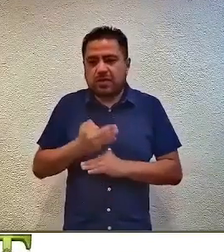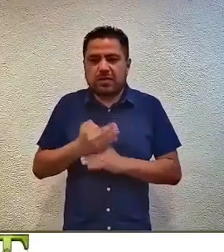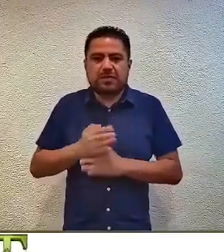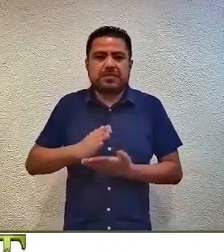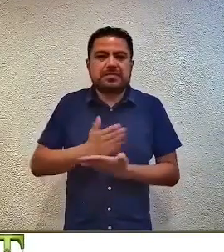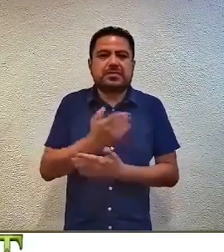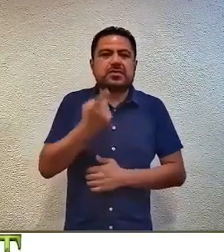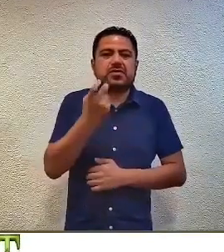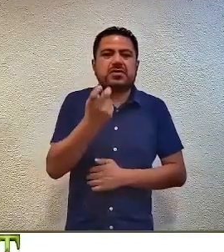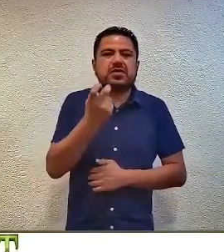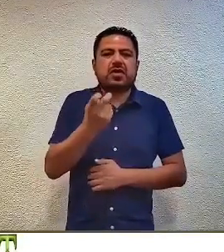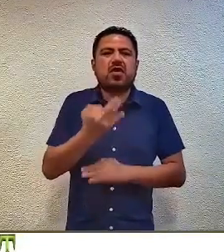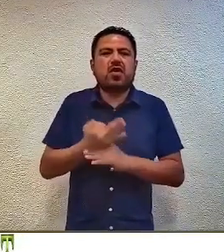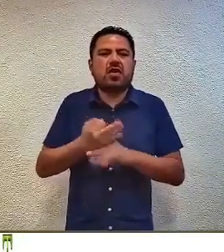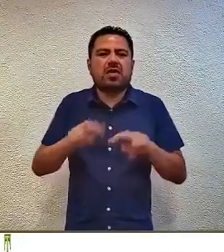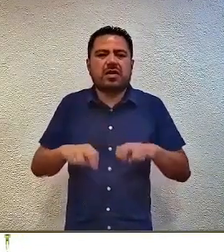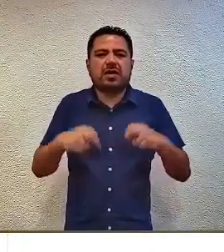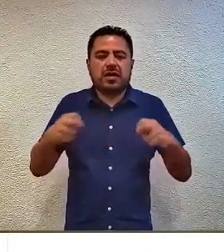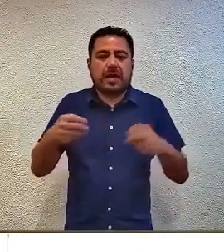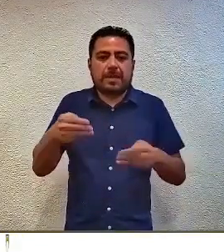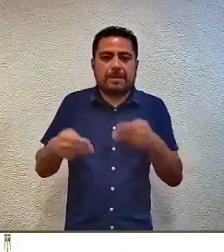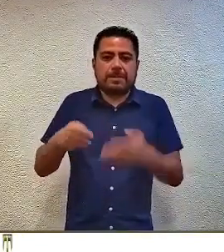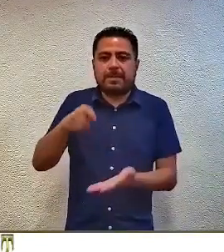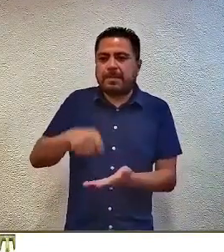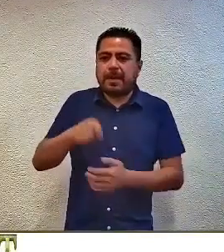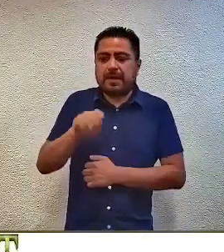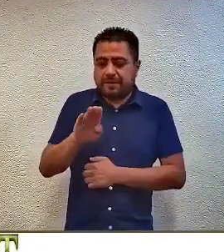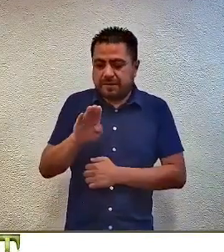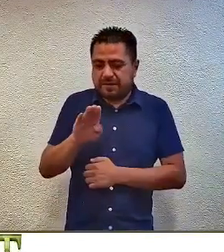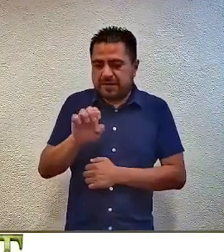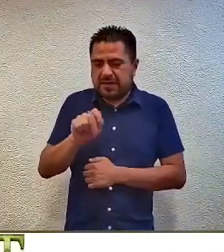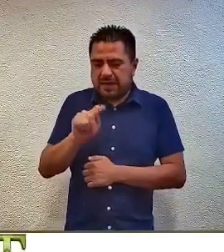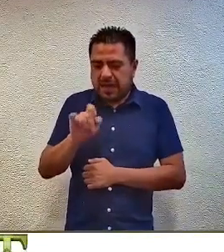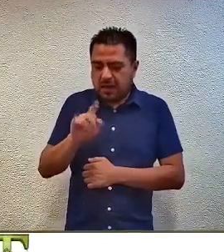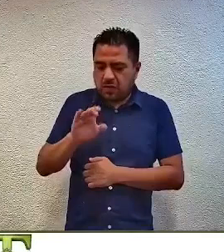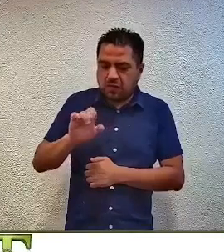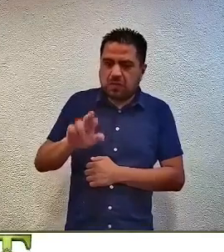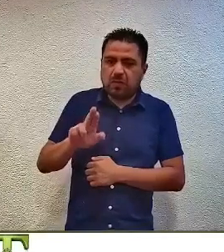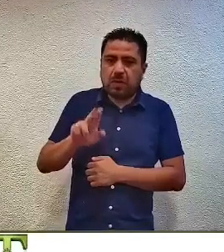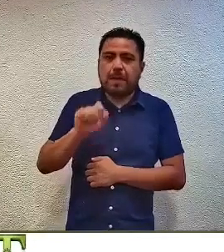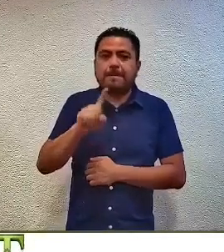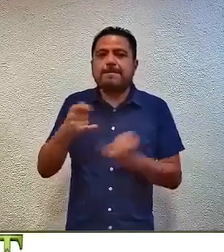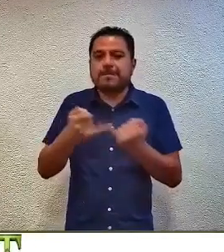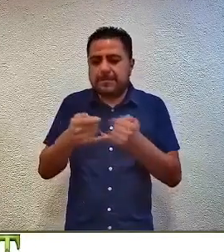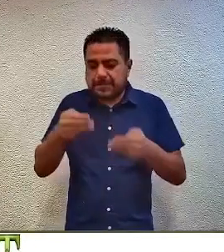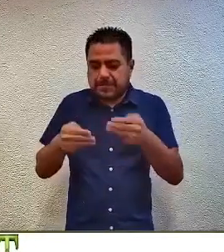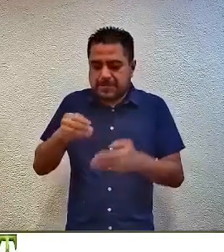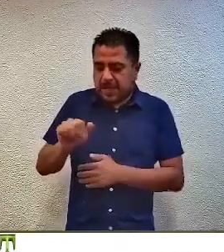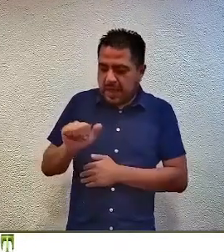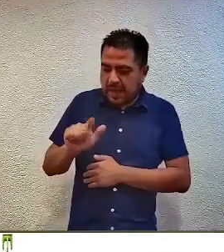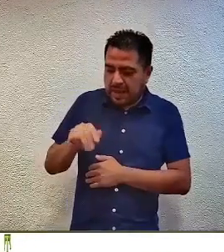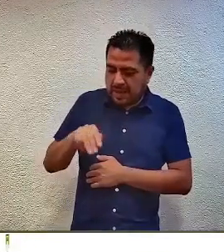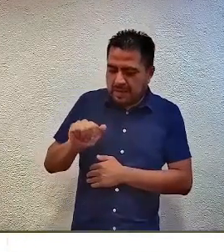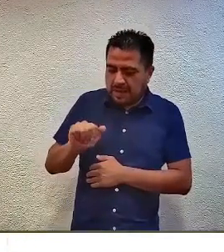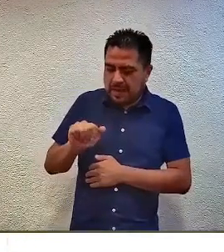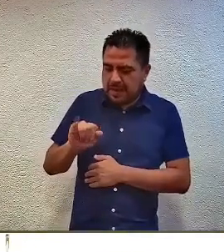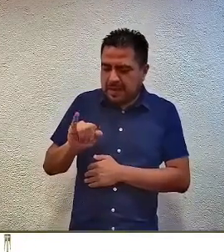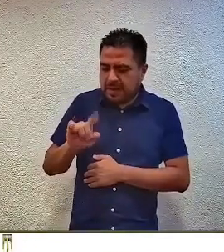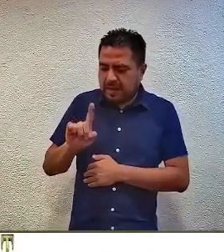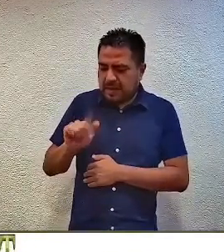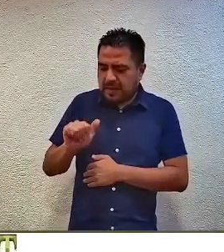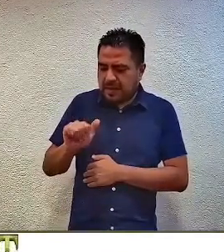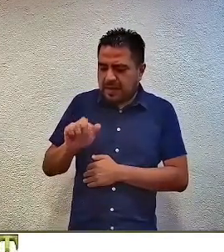se encuentran en esta sala de pleno el magistrado José Inés Betancur Salgado y las magistradas Almadelia Eugenio Alcaraza y La Rosa Delgado